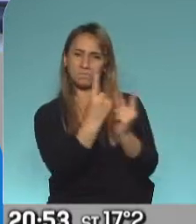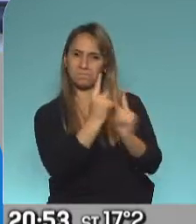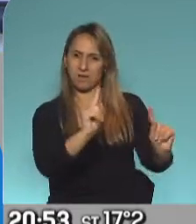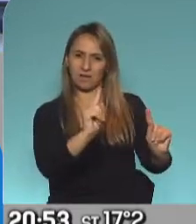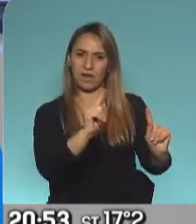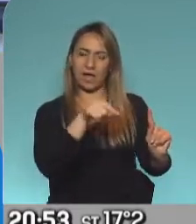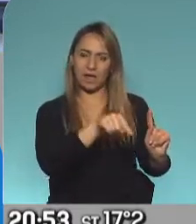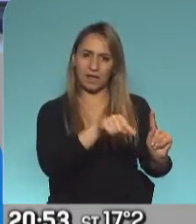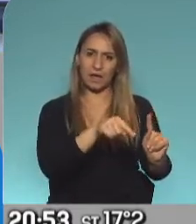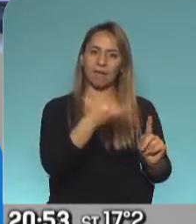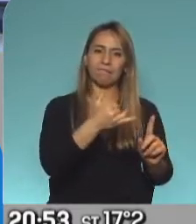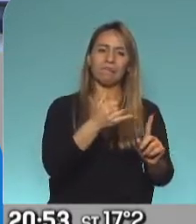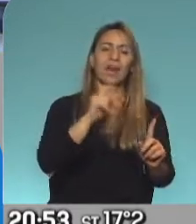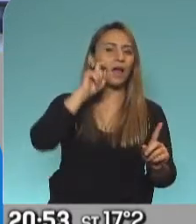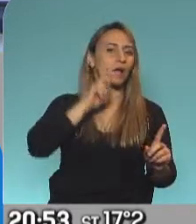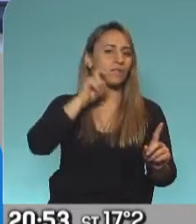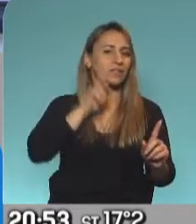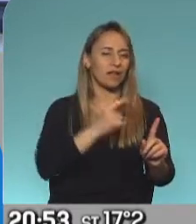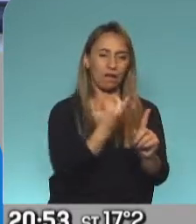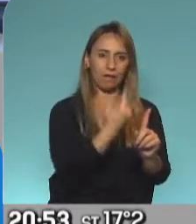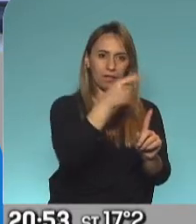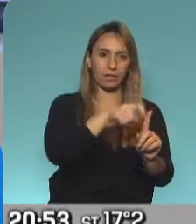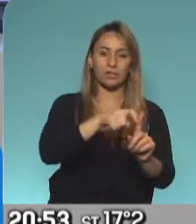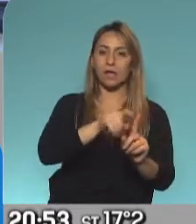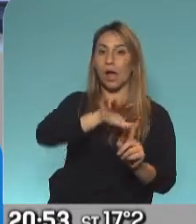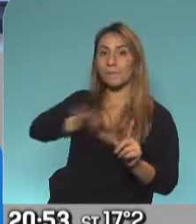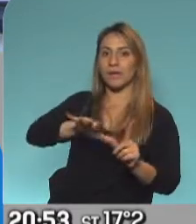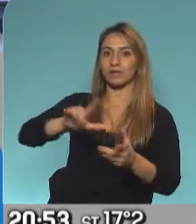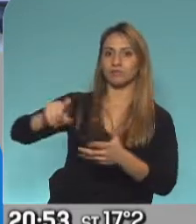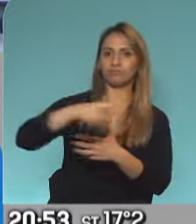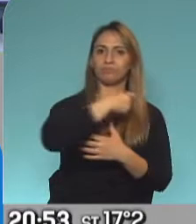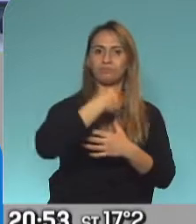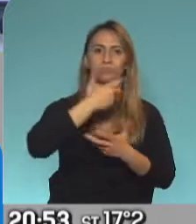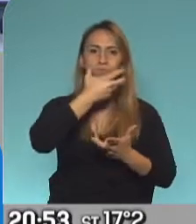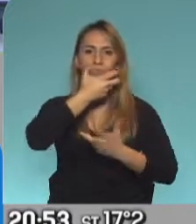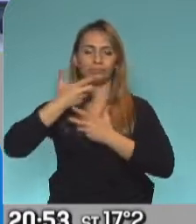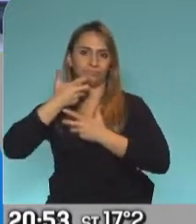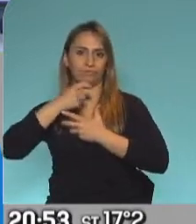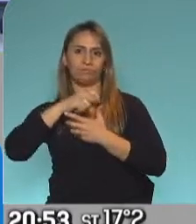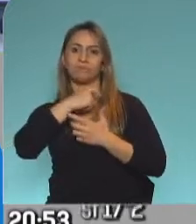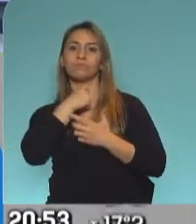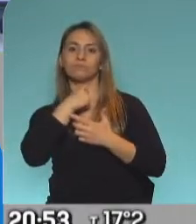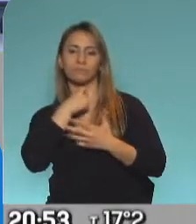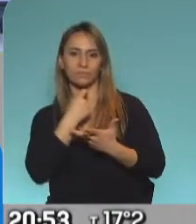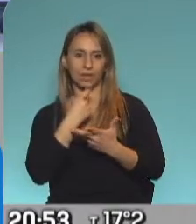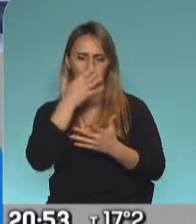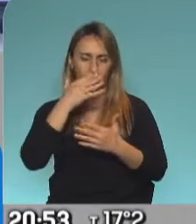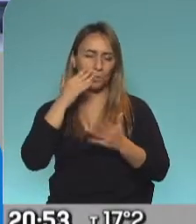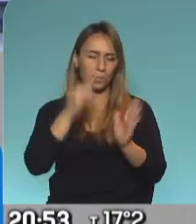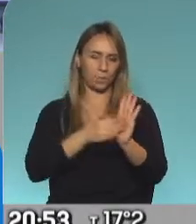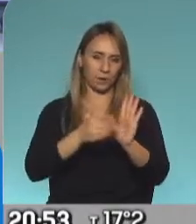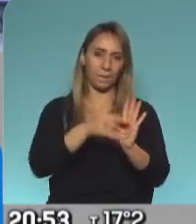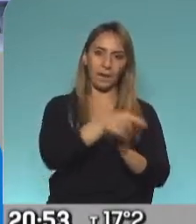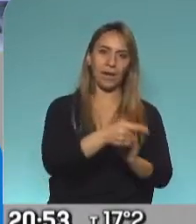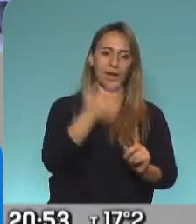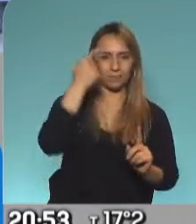una hojita de afeitar y la amenazó la mantuvo como rehén algunas horas luego se que esa persona tenía facultades